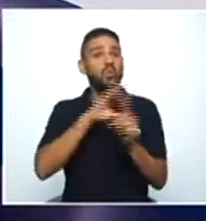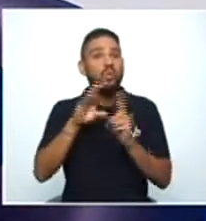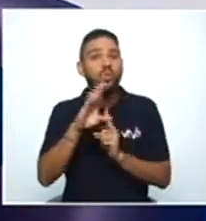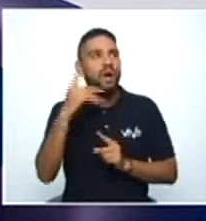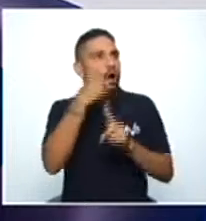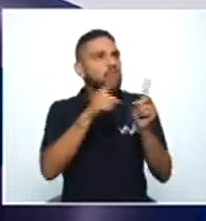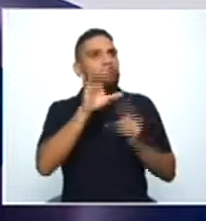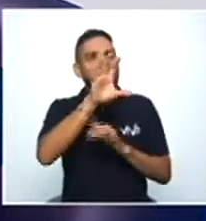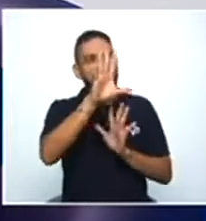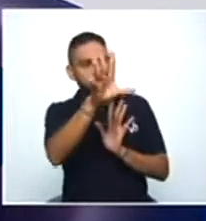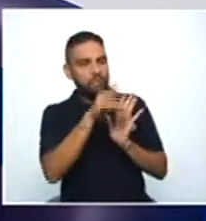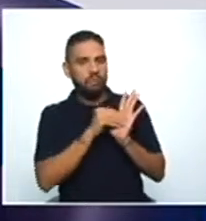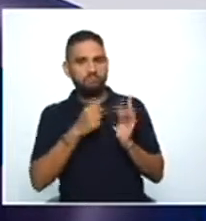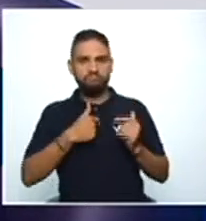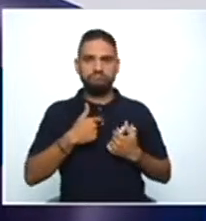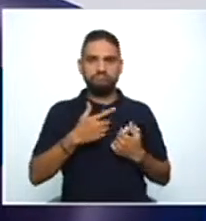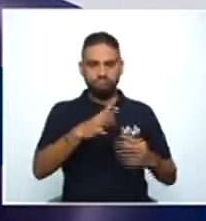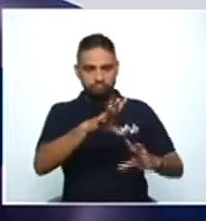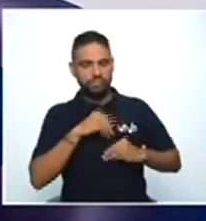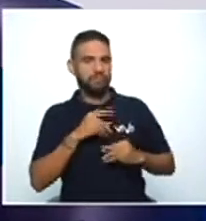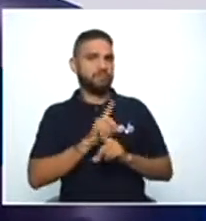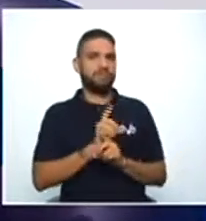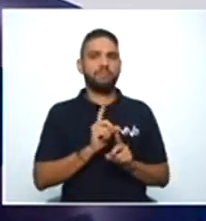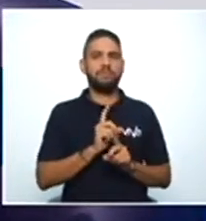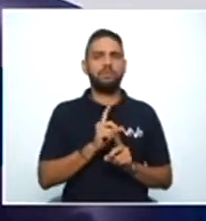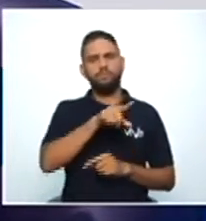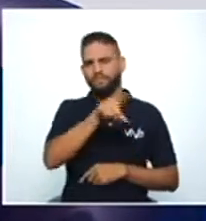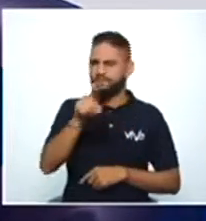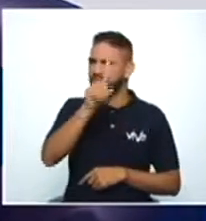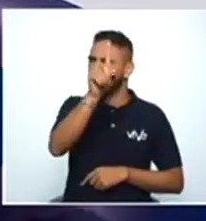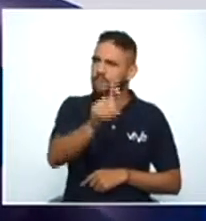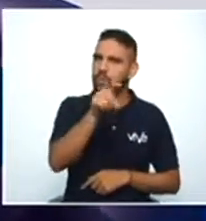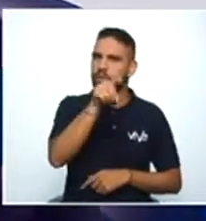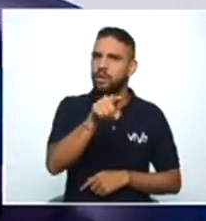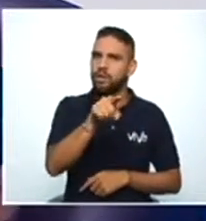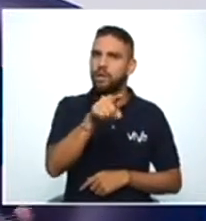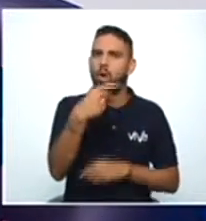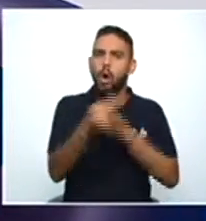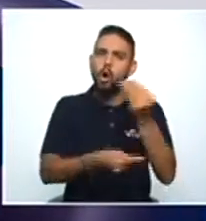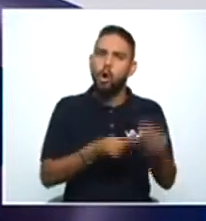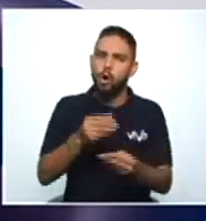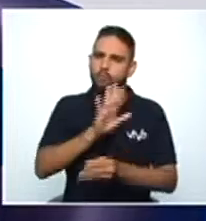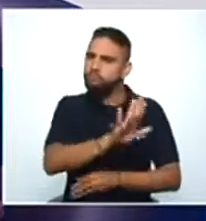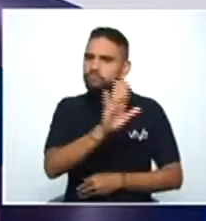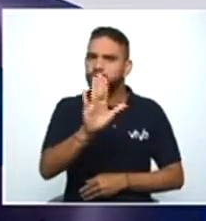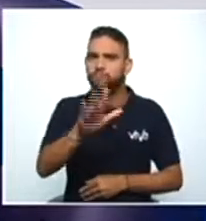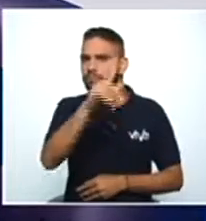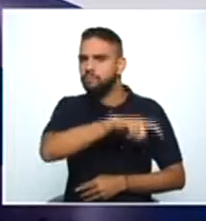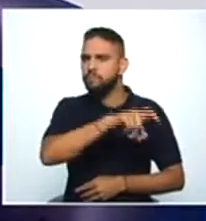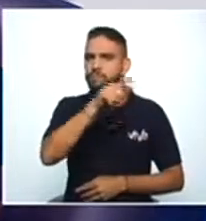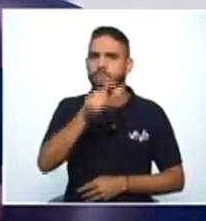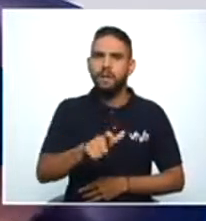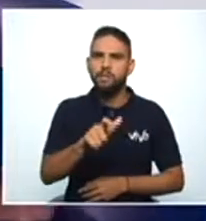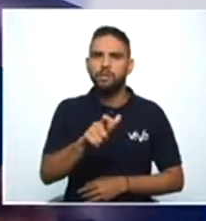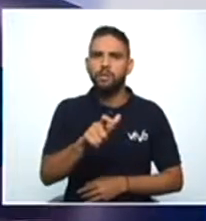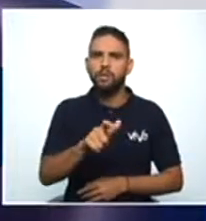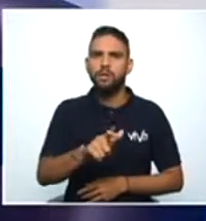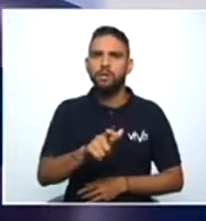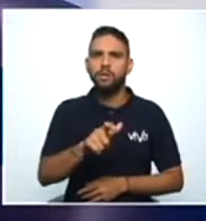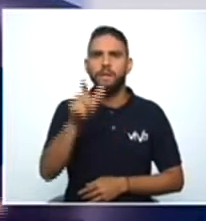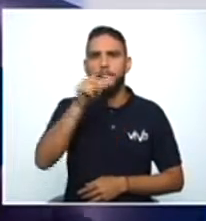muchos años de eso no llegan muchas de muchas como hacen ustedes precisamente para combatir esa bueno no